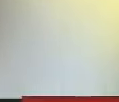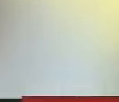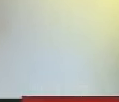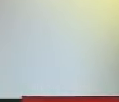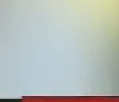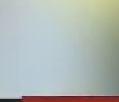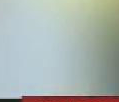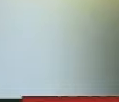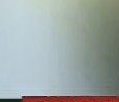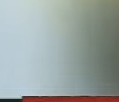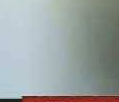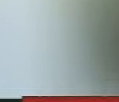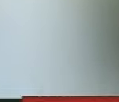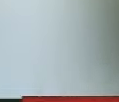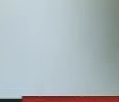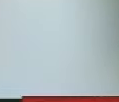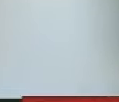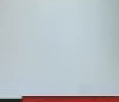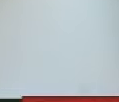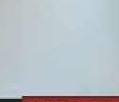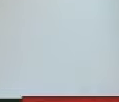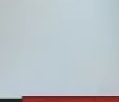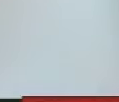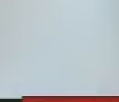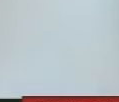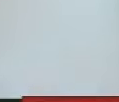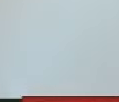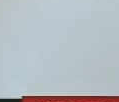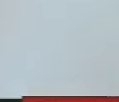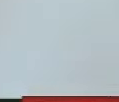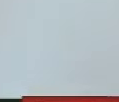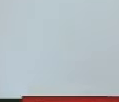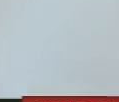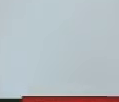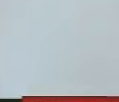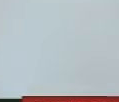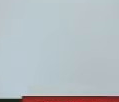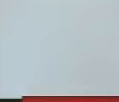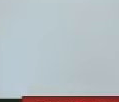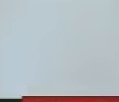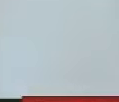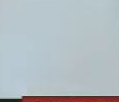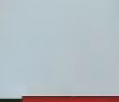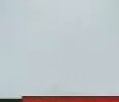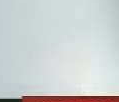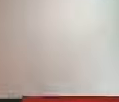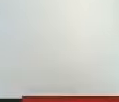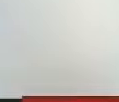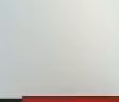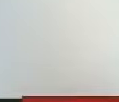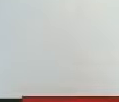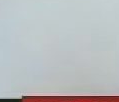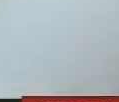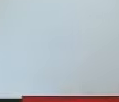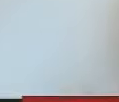que va de cáncer, que para nosotros no está muerto. Mí, por lo menos para mí, está vivo, mira ese pueblo,